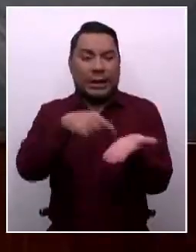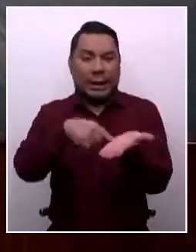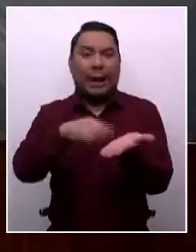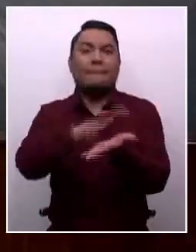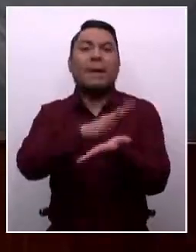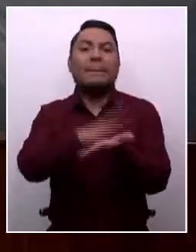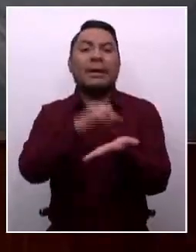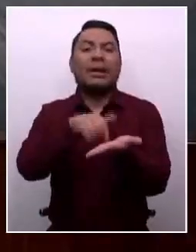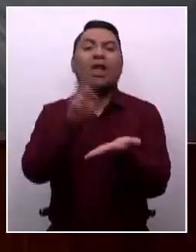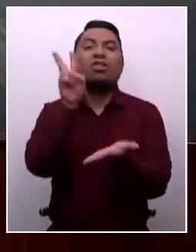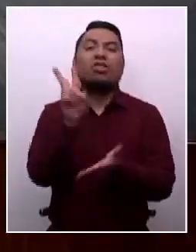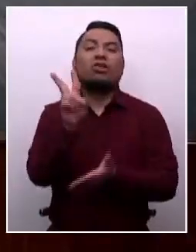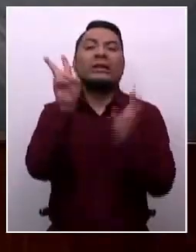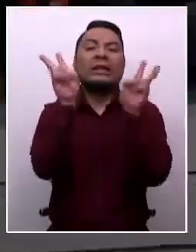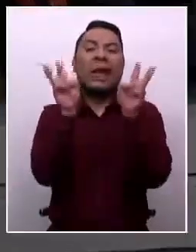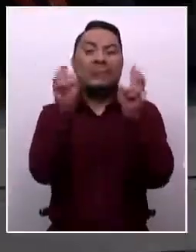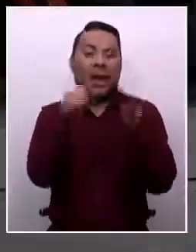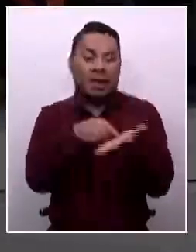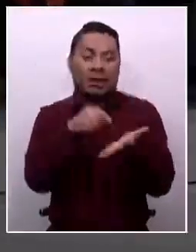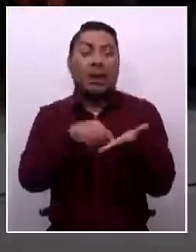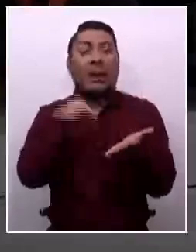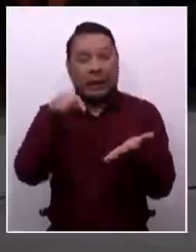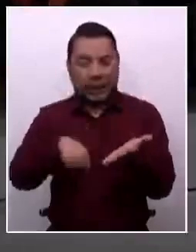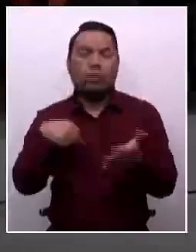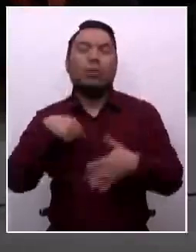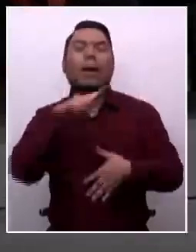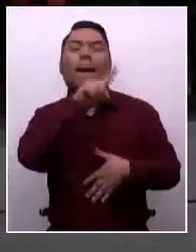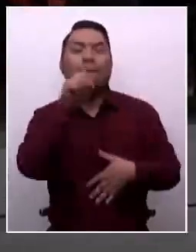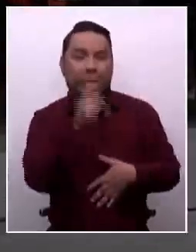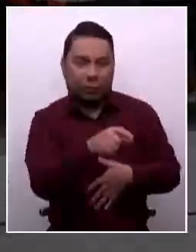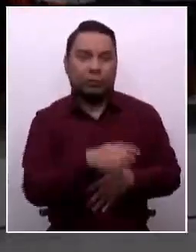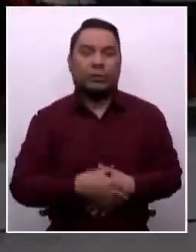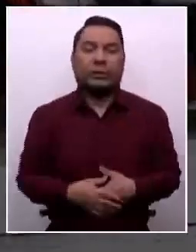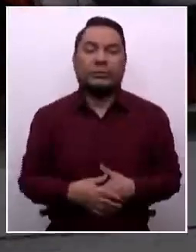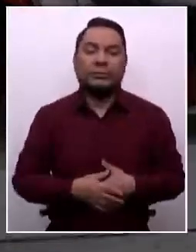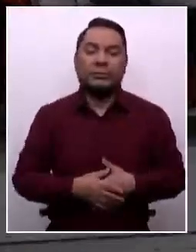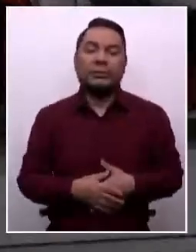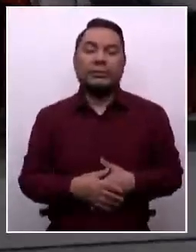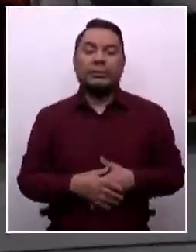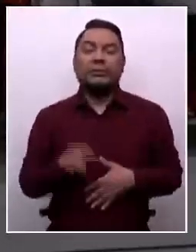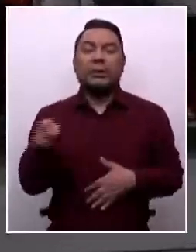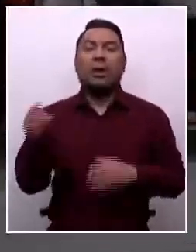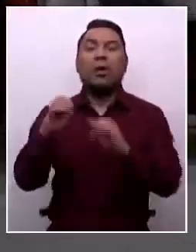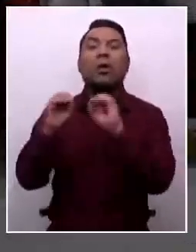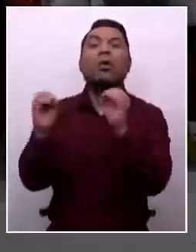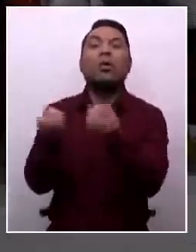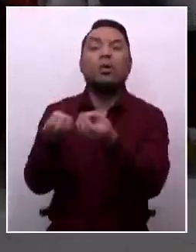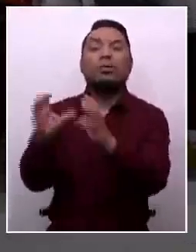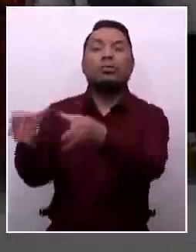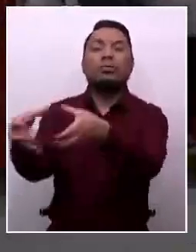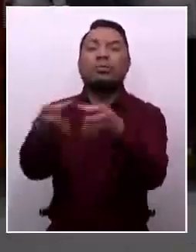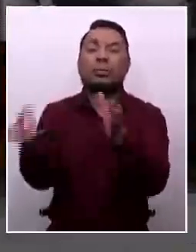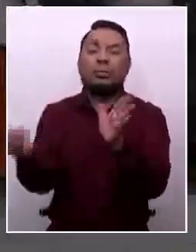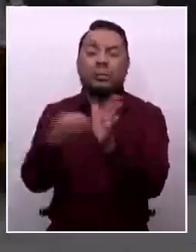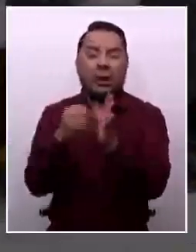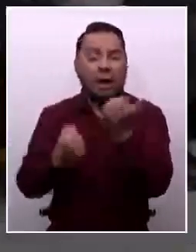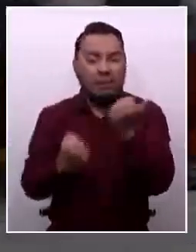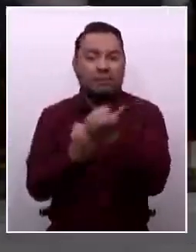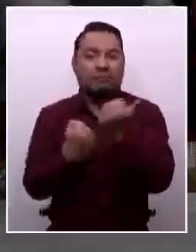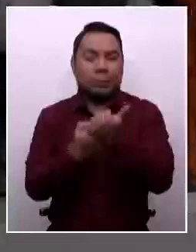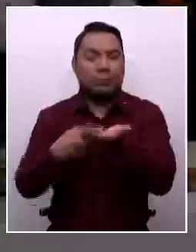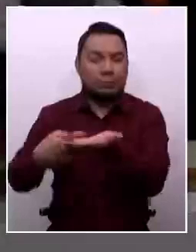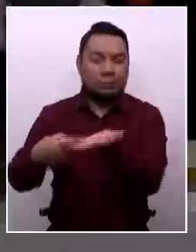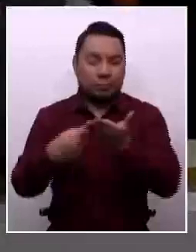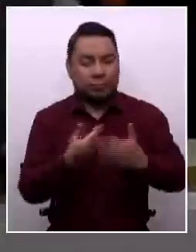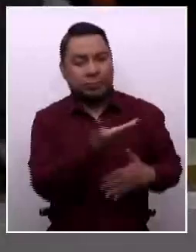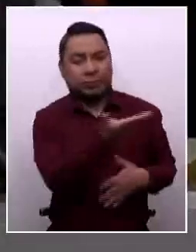dos áreas de las que podemos obtener ahí dos preguntas que vienen formuladas por las organizaciones de sociedad civil que apoyan y han estimulado este